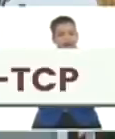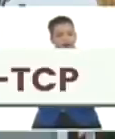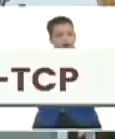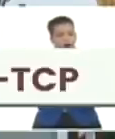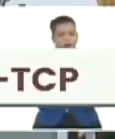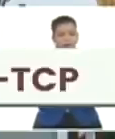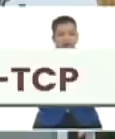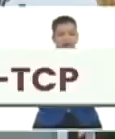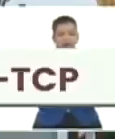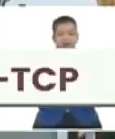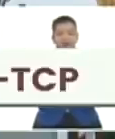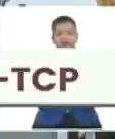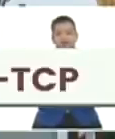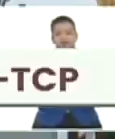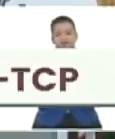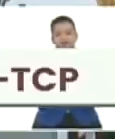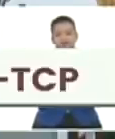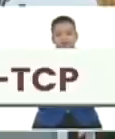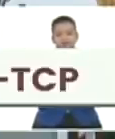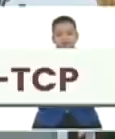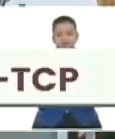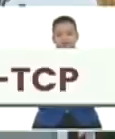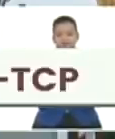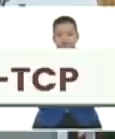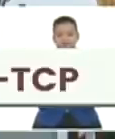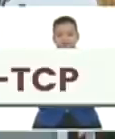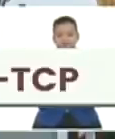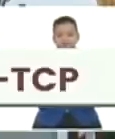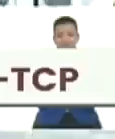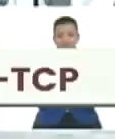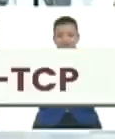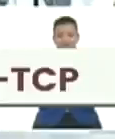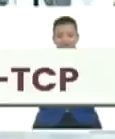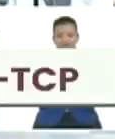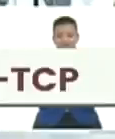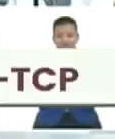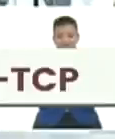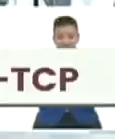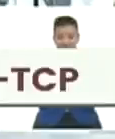de vista. Una cumbre fracturada, por lo tanto,